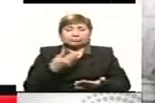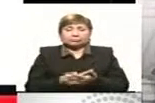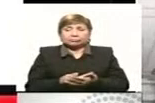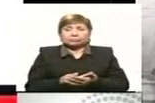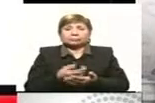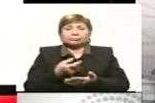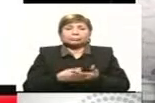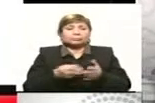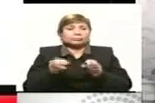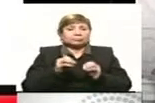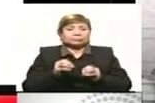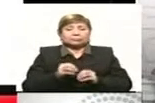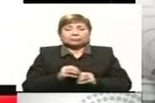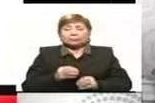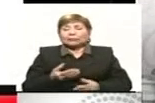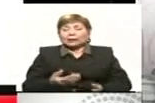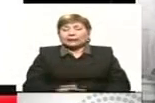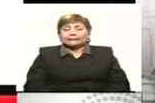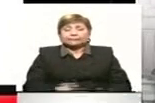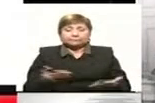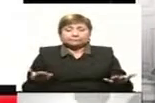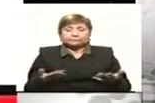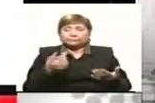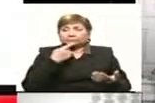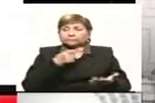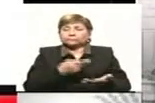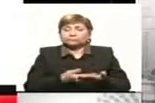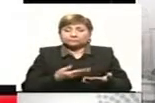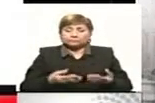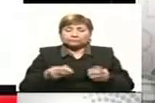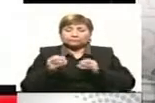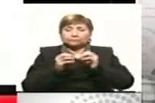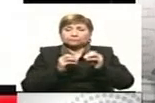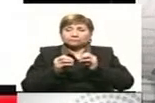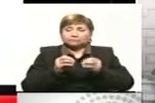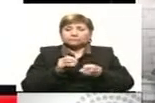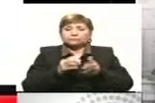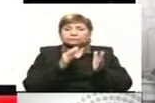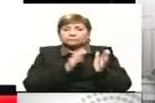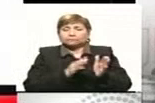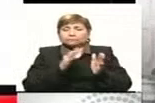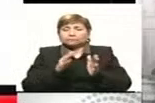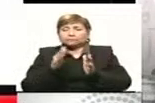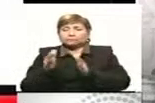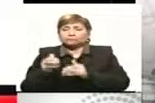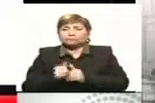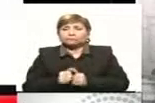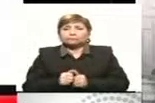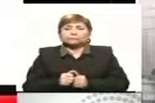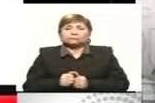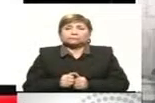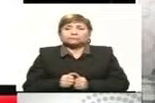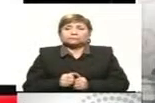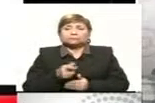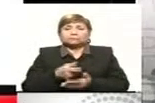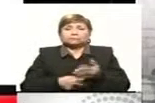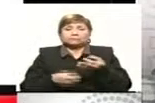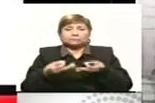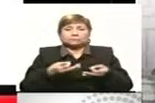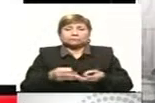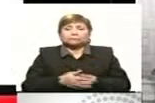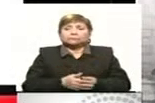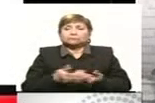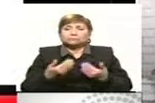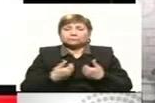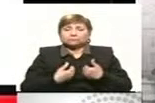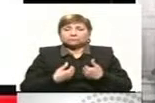de contingencia. ¿Ok? Ahí es donde nosotros vamos administrando el proceso presupuestal. Y